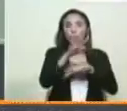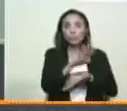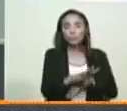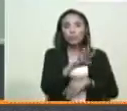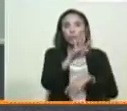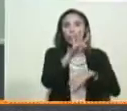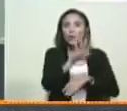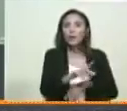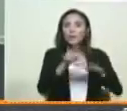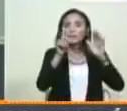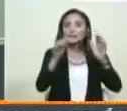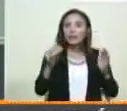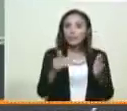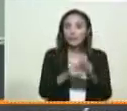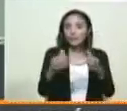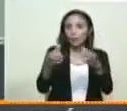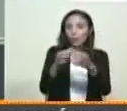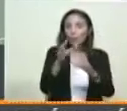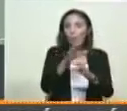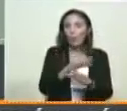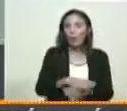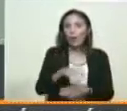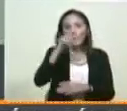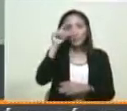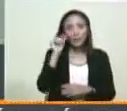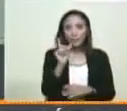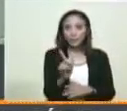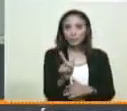6.446.000 carnetizados del PSUV, Diosdado,